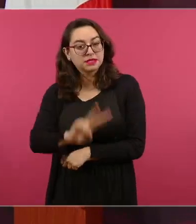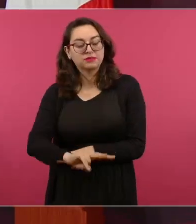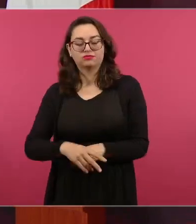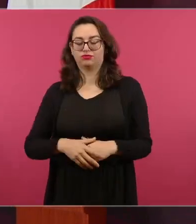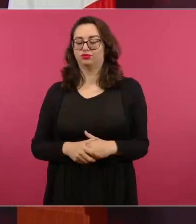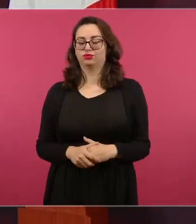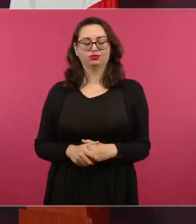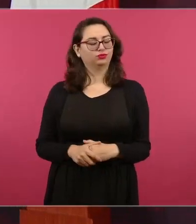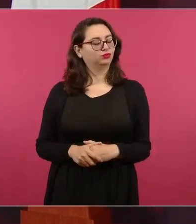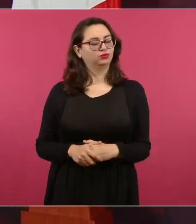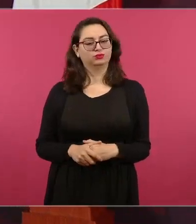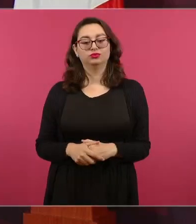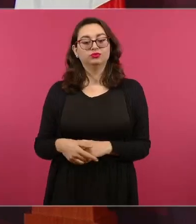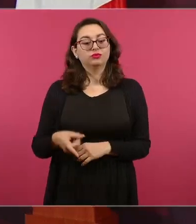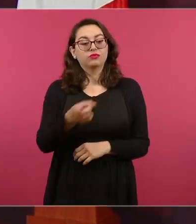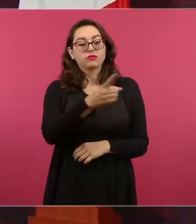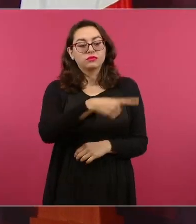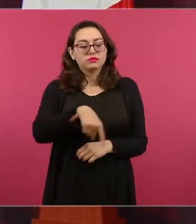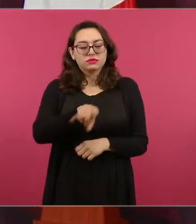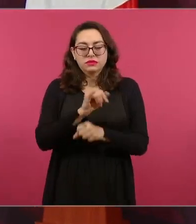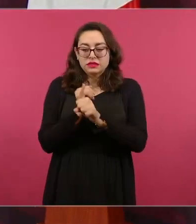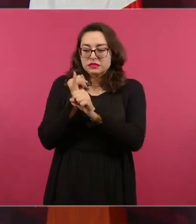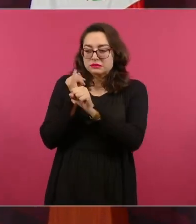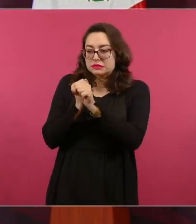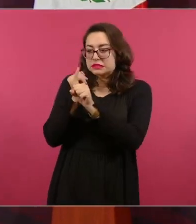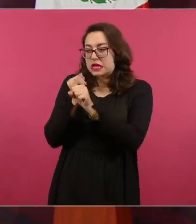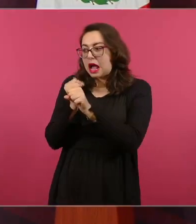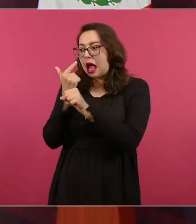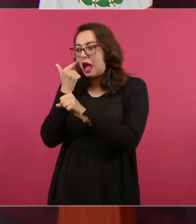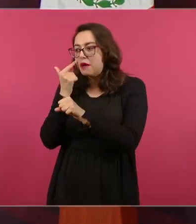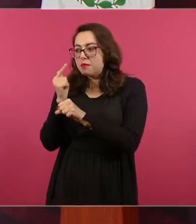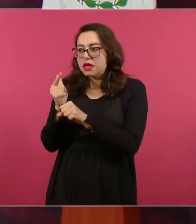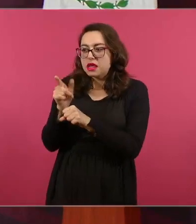los supuestos errores nuestros